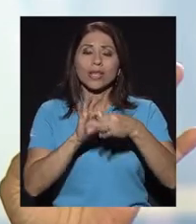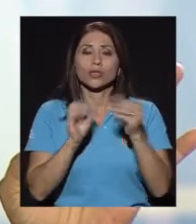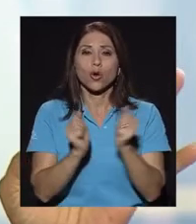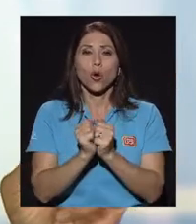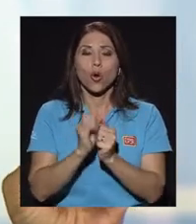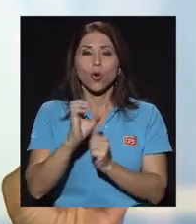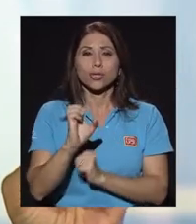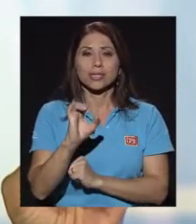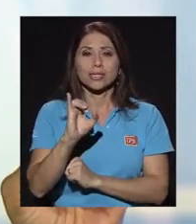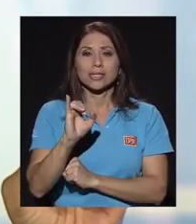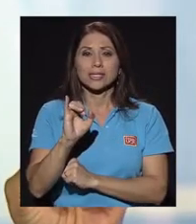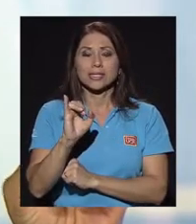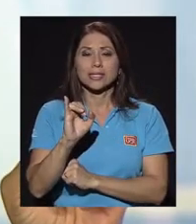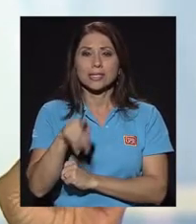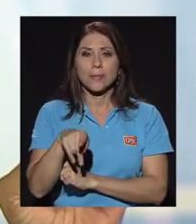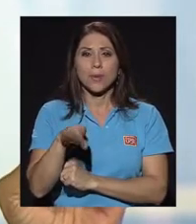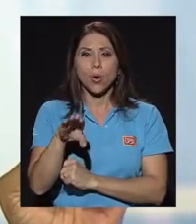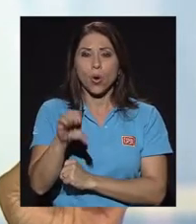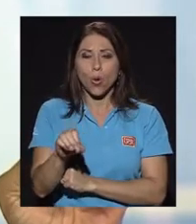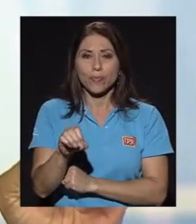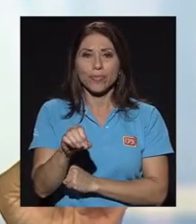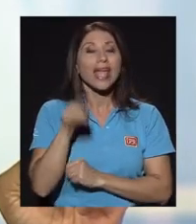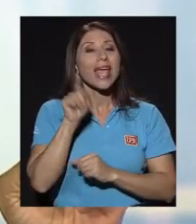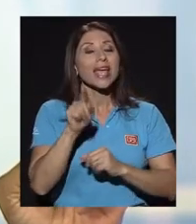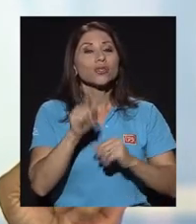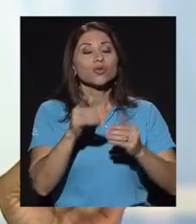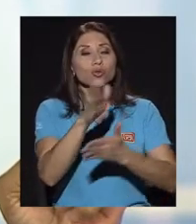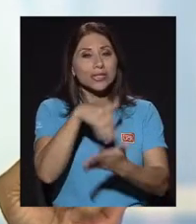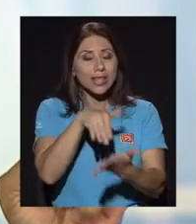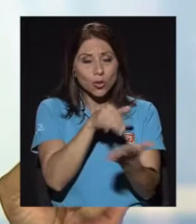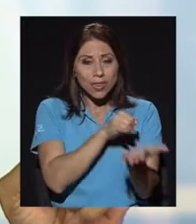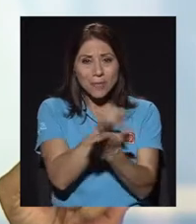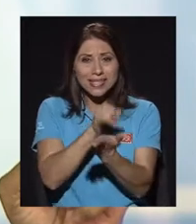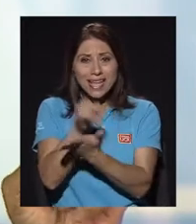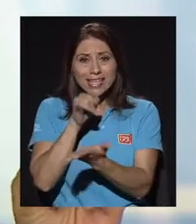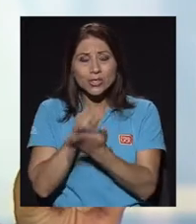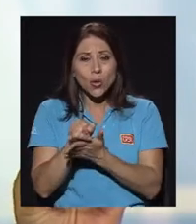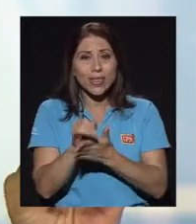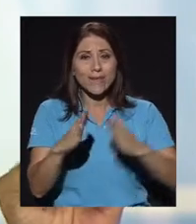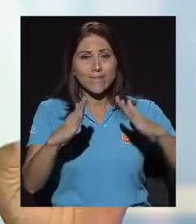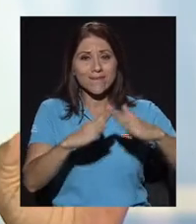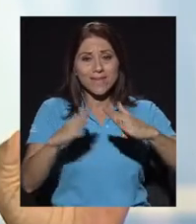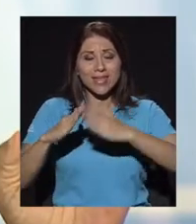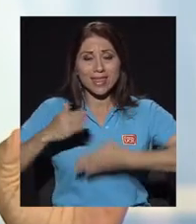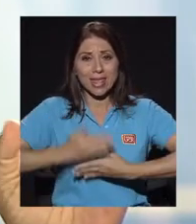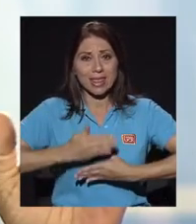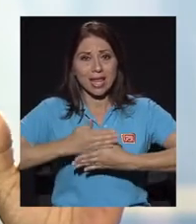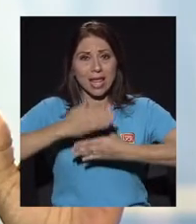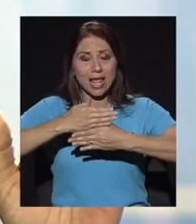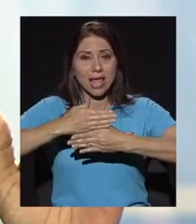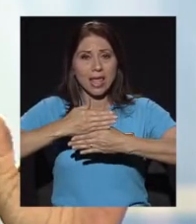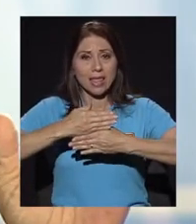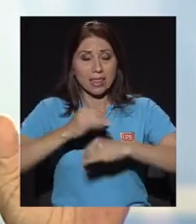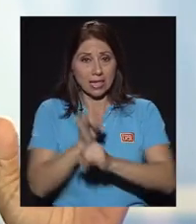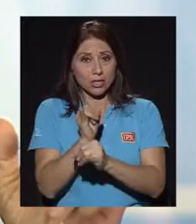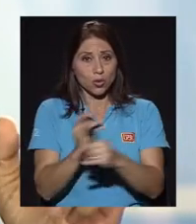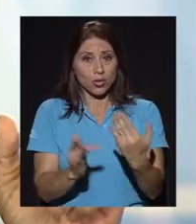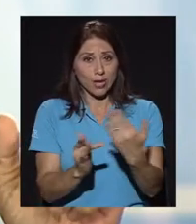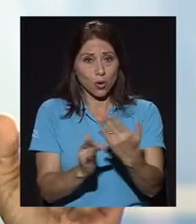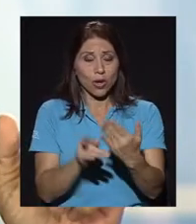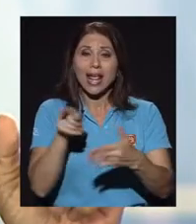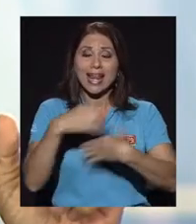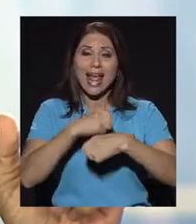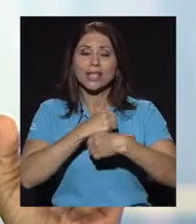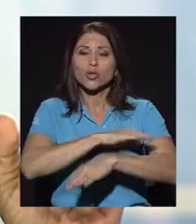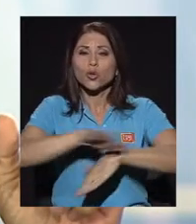que es un centro de investigación de vivienda y construcción del tecnológico, que es el que ha hecho todos los